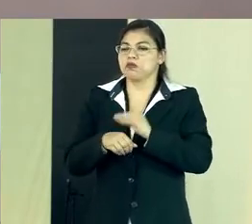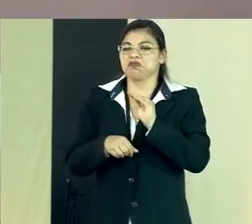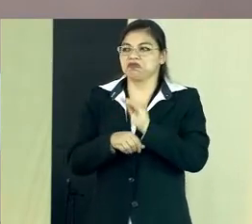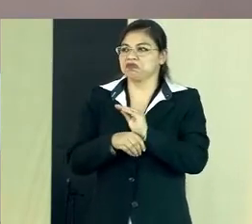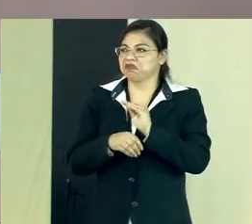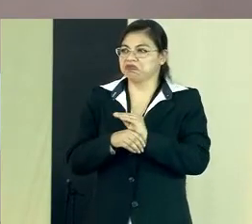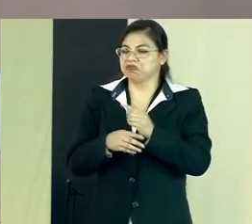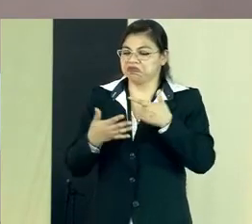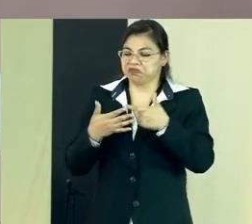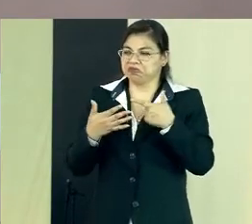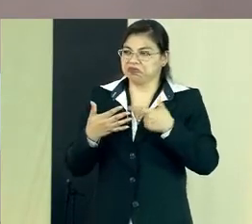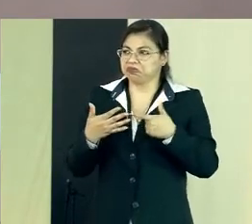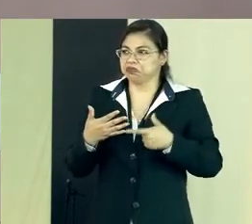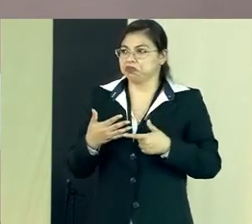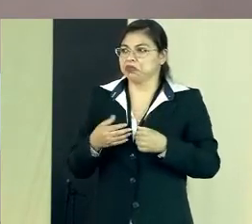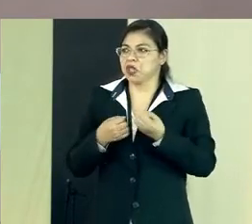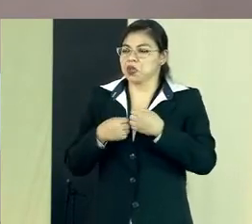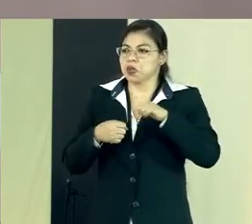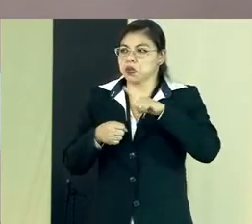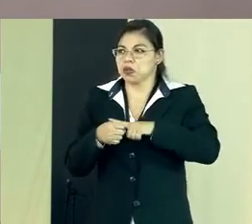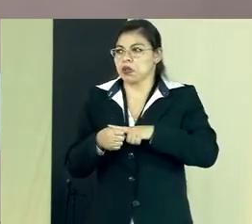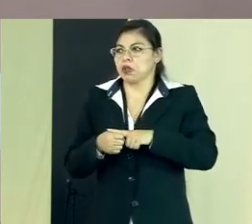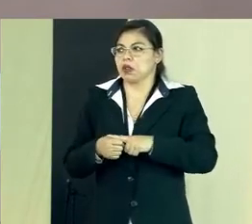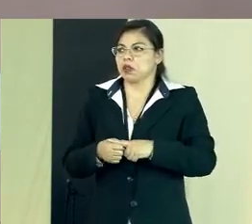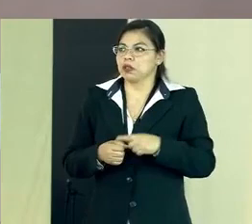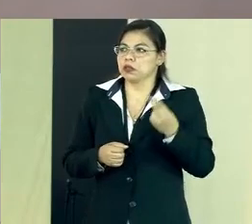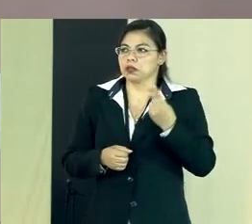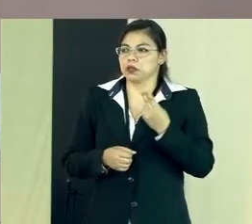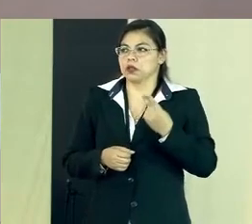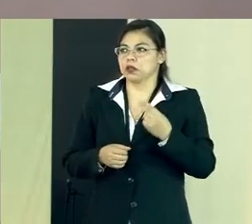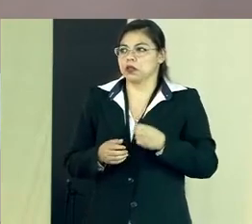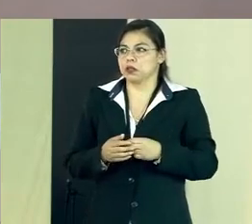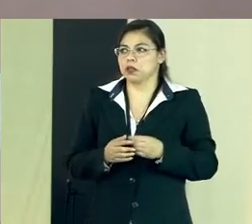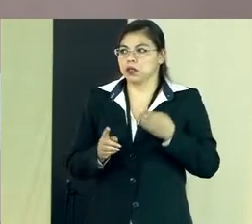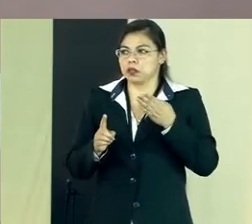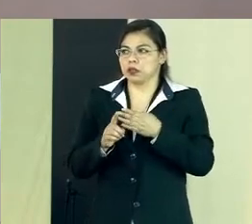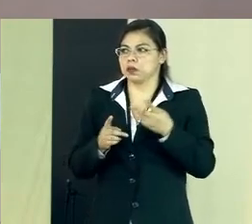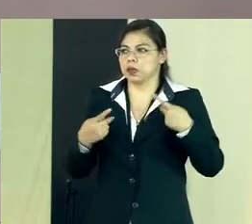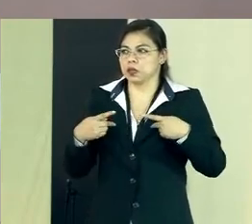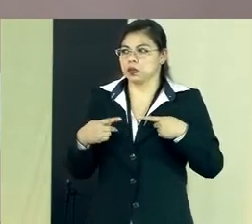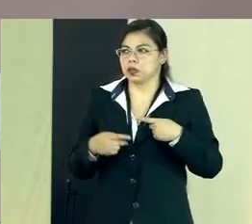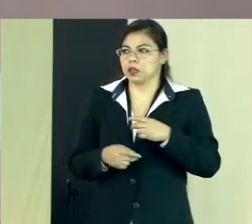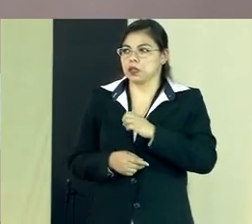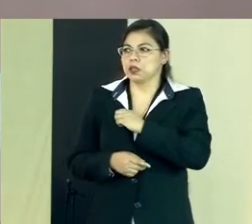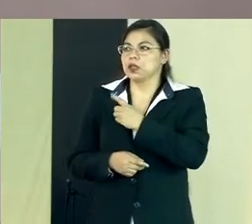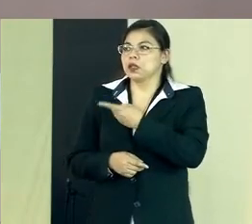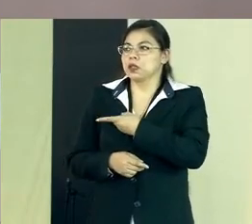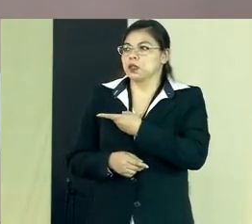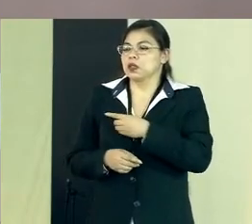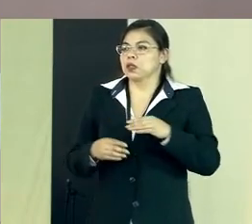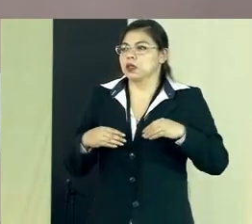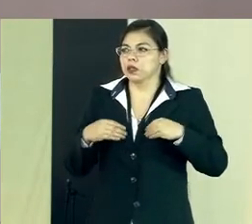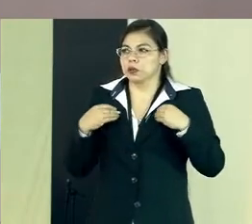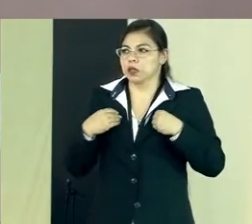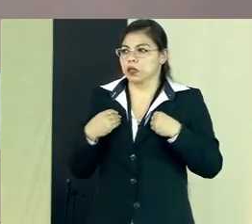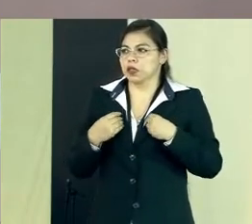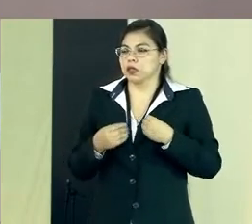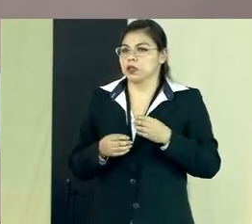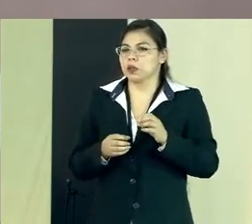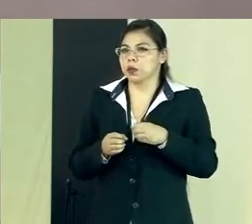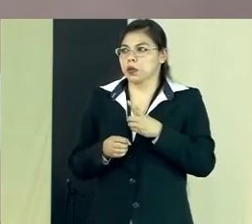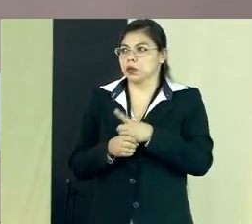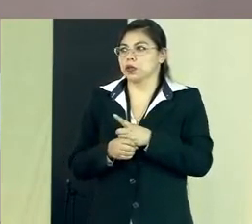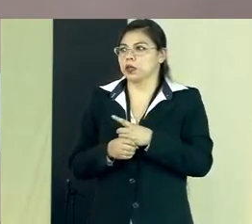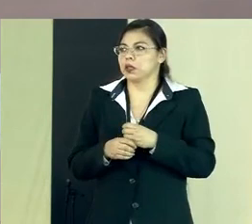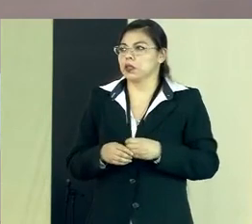sociales necesarios para que los individuos sean sanos y vivan en comunidades sanas